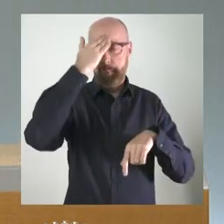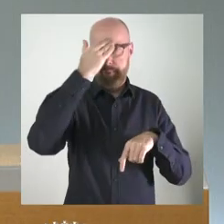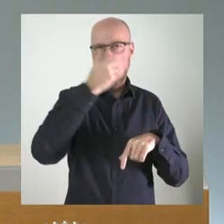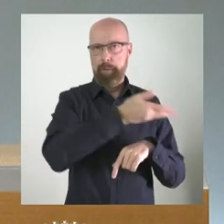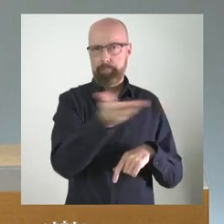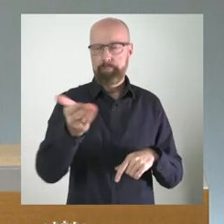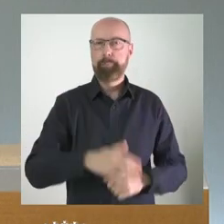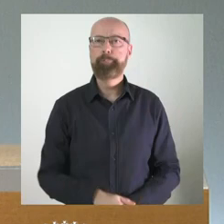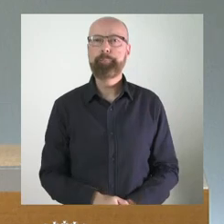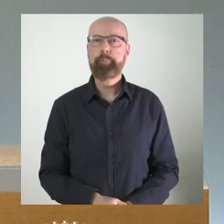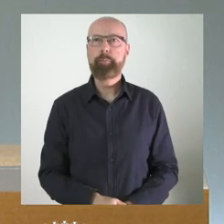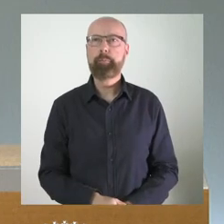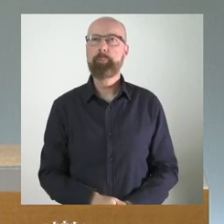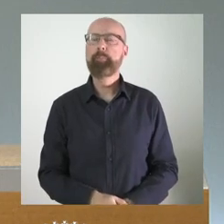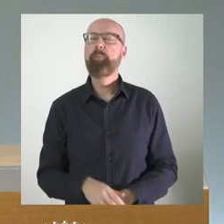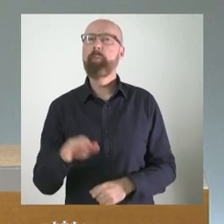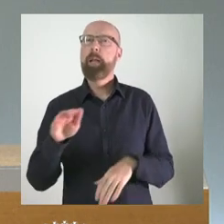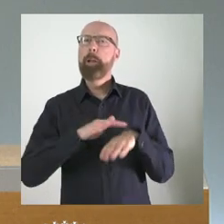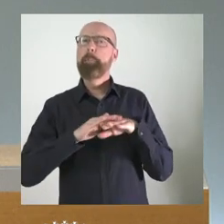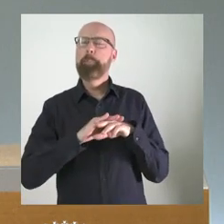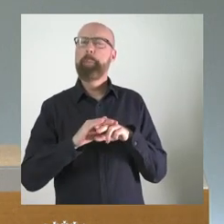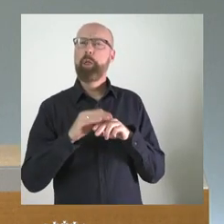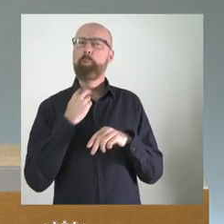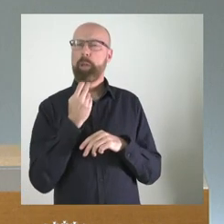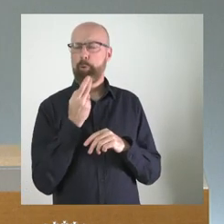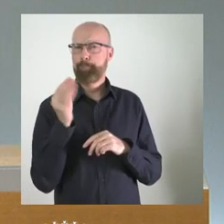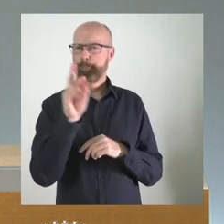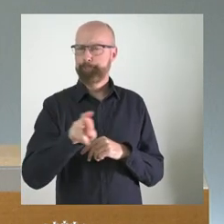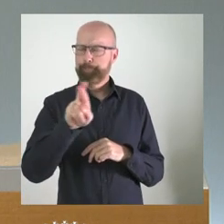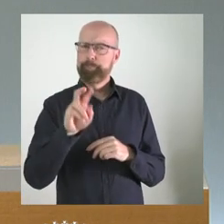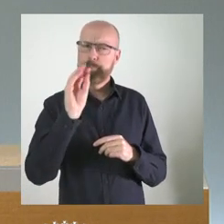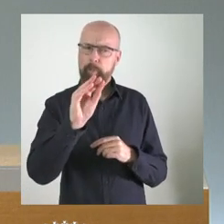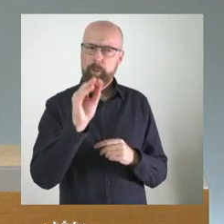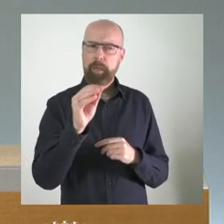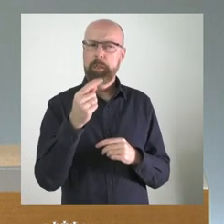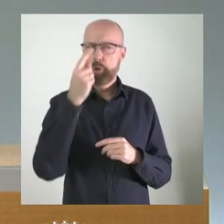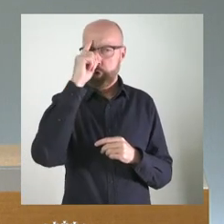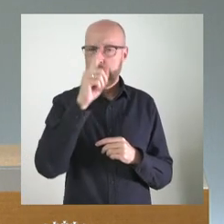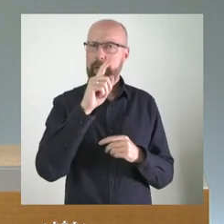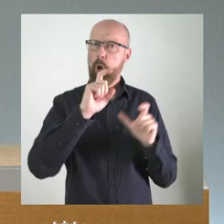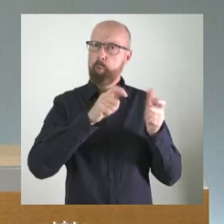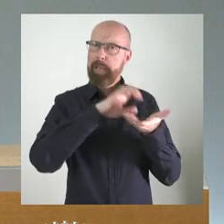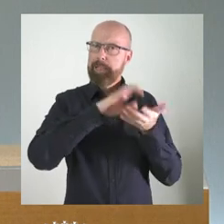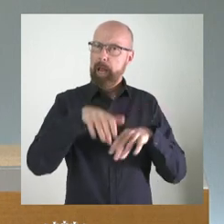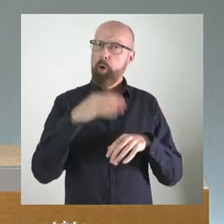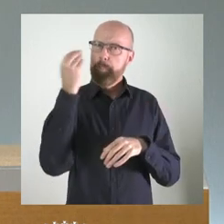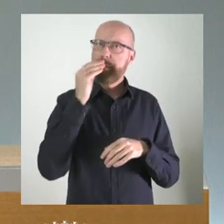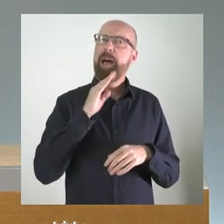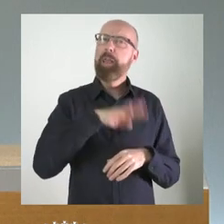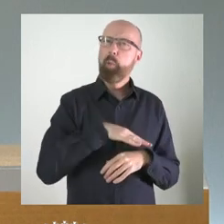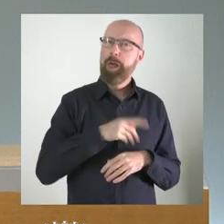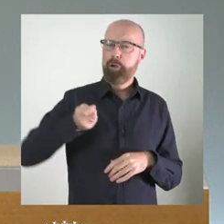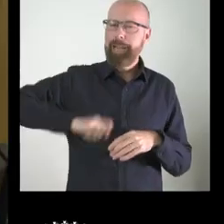Sí disculpe portavoz A mí no me termina de quedar Claro si la junta considera adecuado la subida del smi o